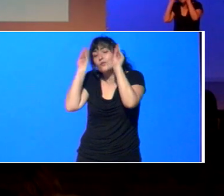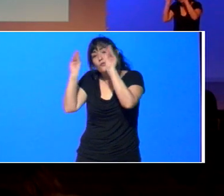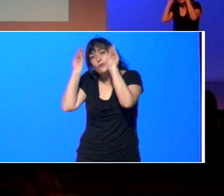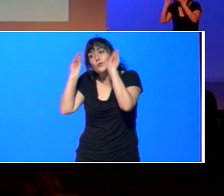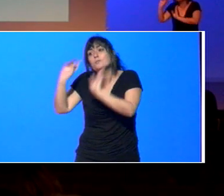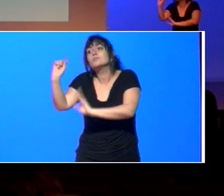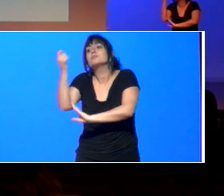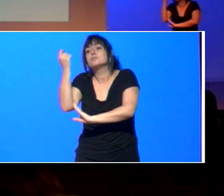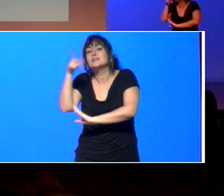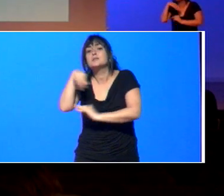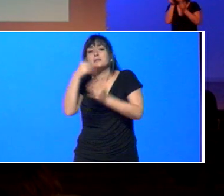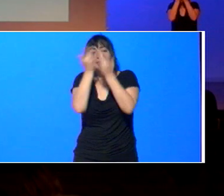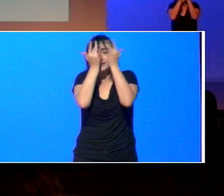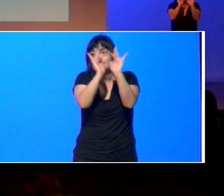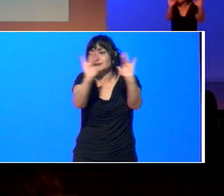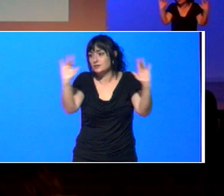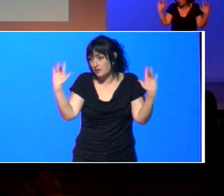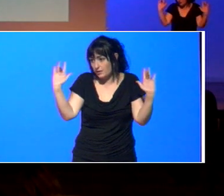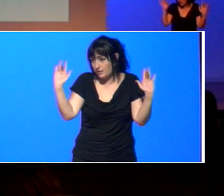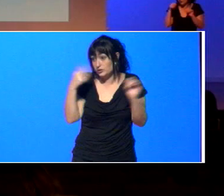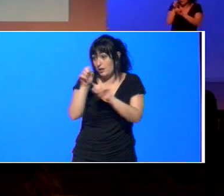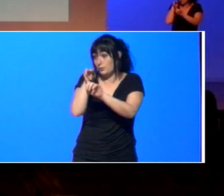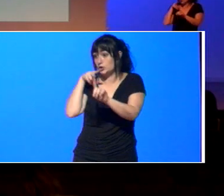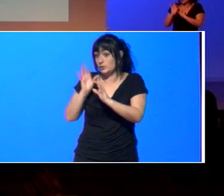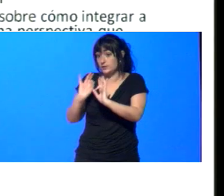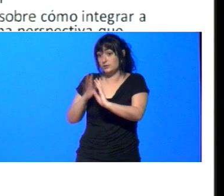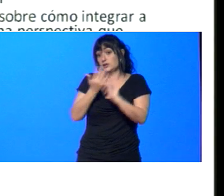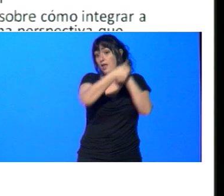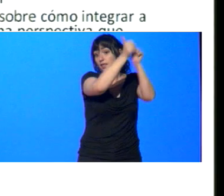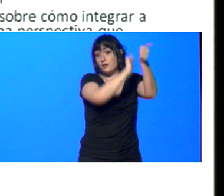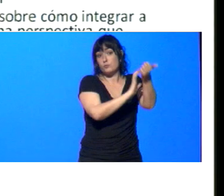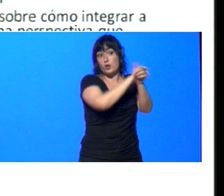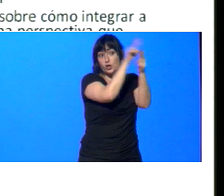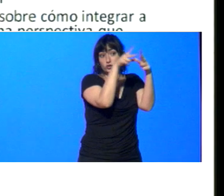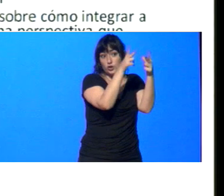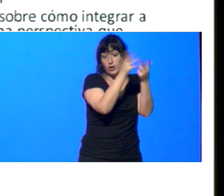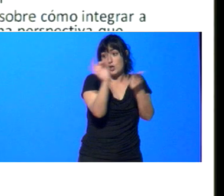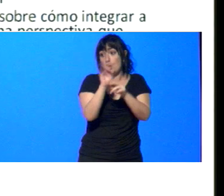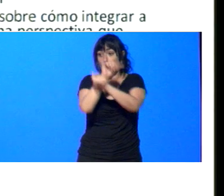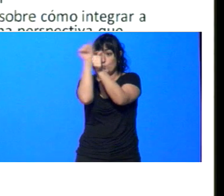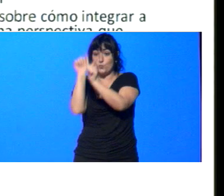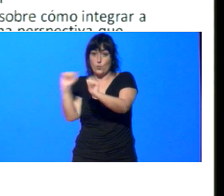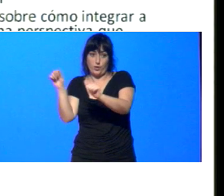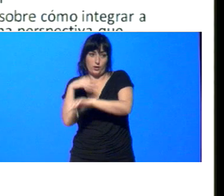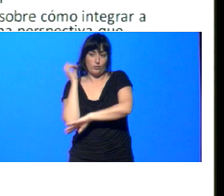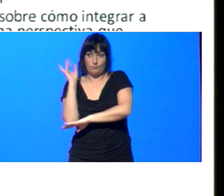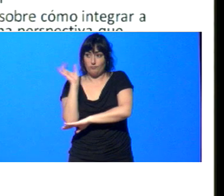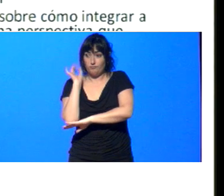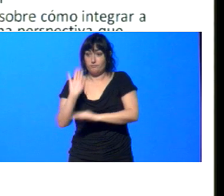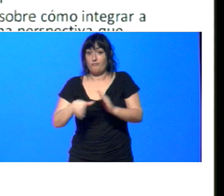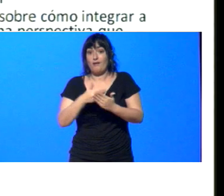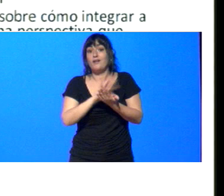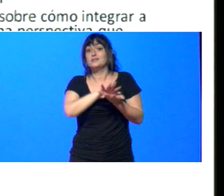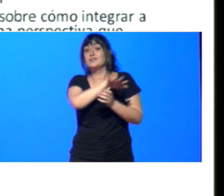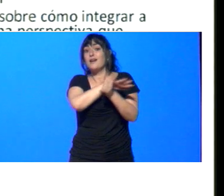y concienciar no de esta visión de esta visión del modelo social y la visión de la convención a todo al ámbito de Los